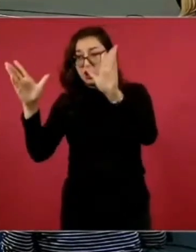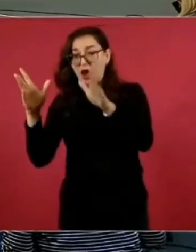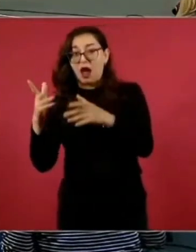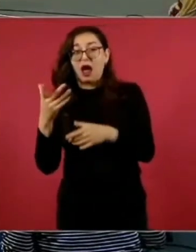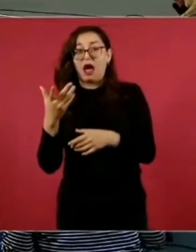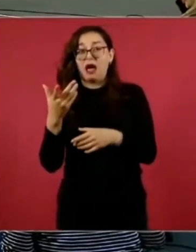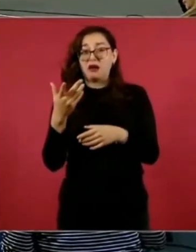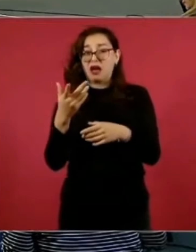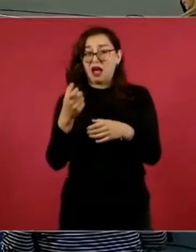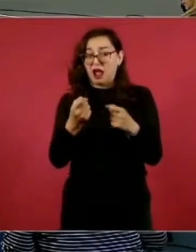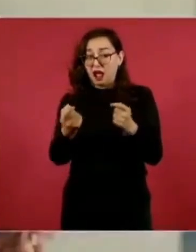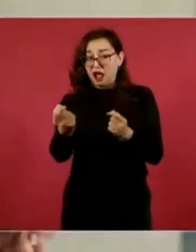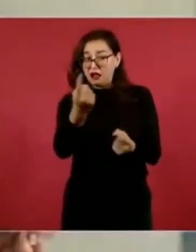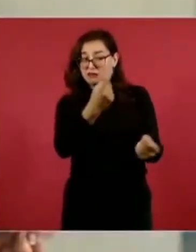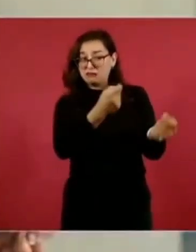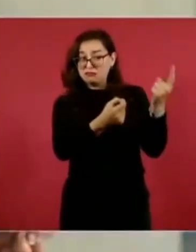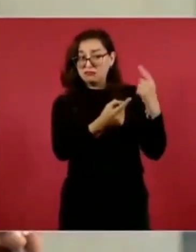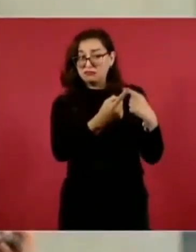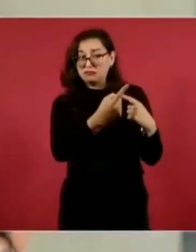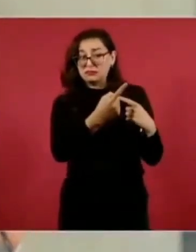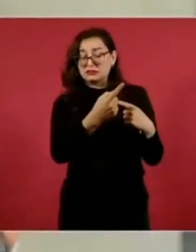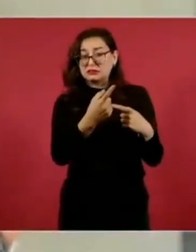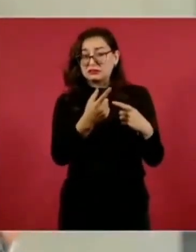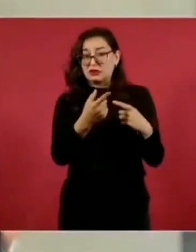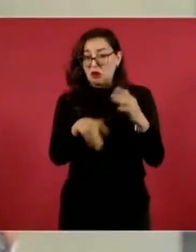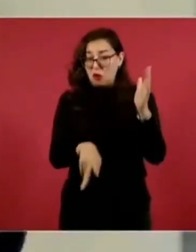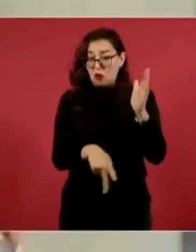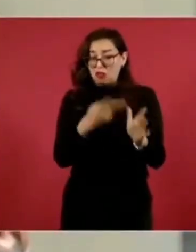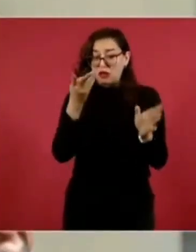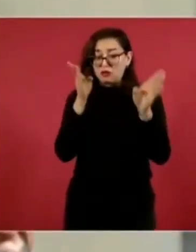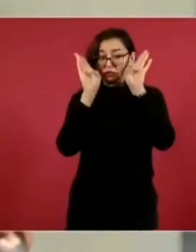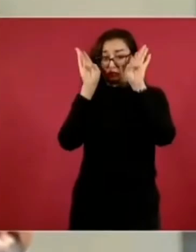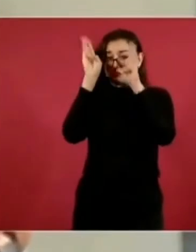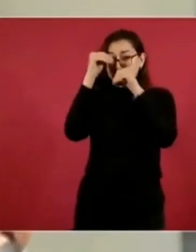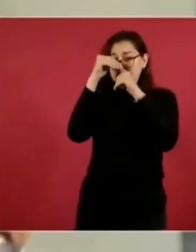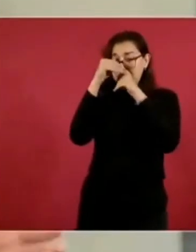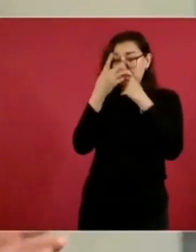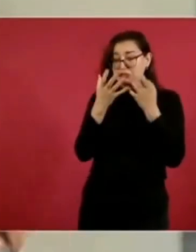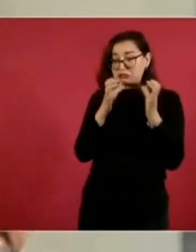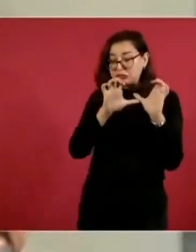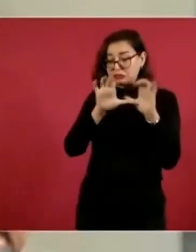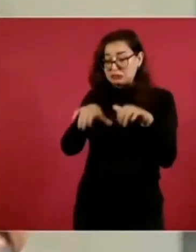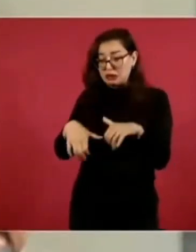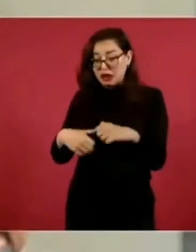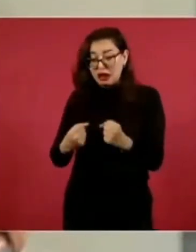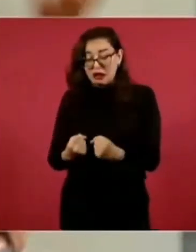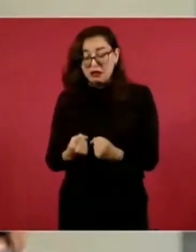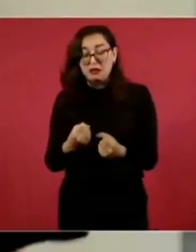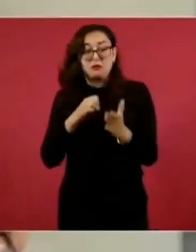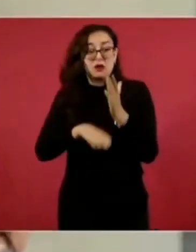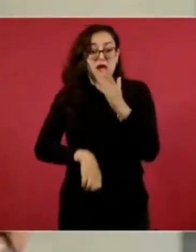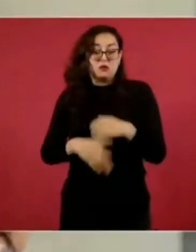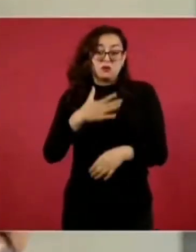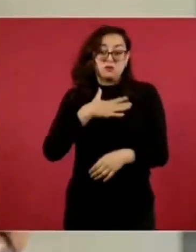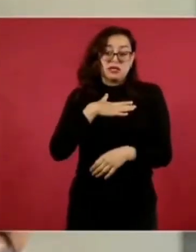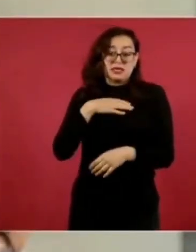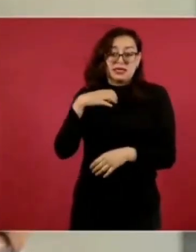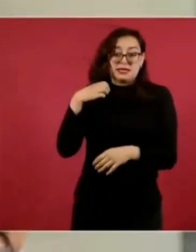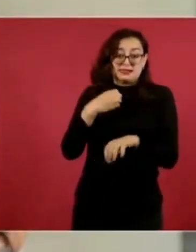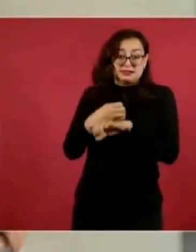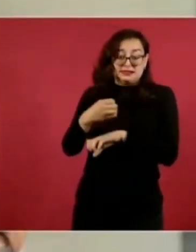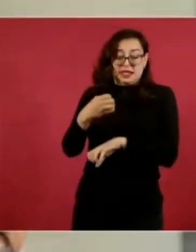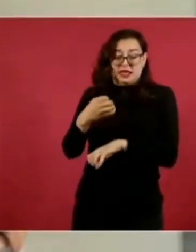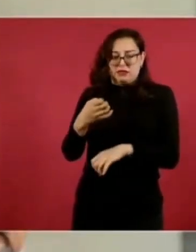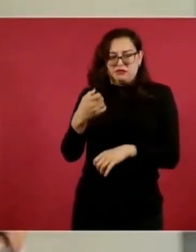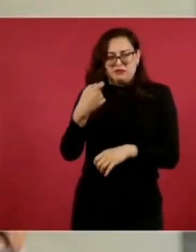los más defensores del antiguo régimen, ya sin decir nombres, de mi estado hay uno que se habla de que